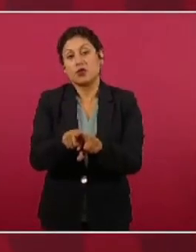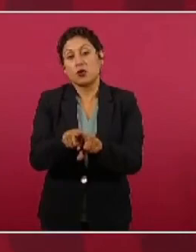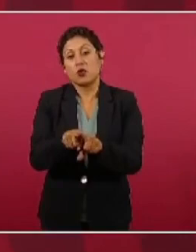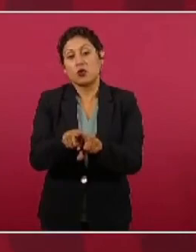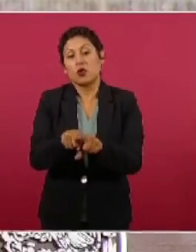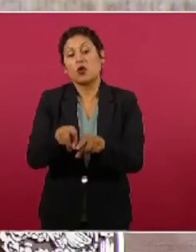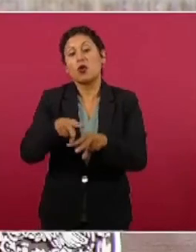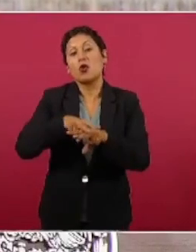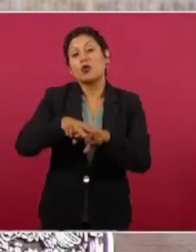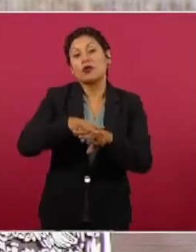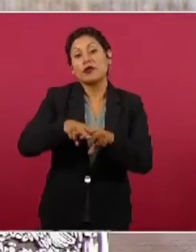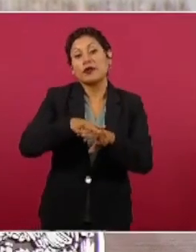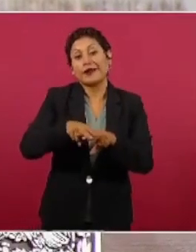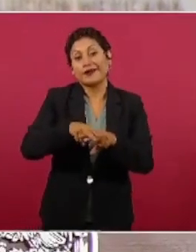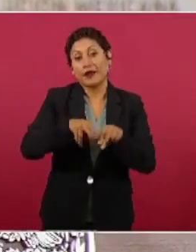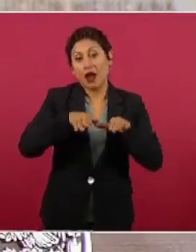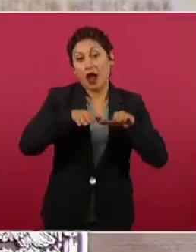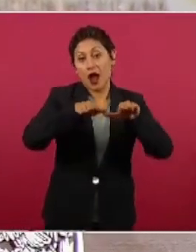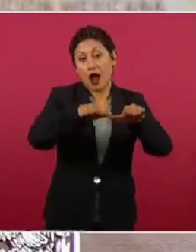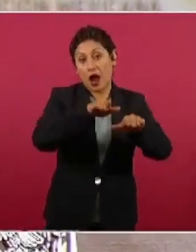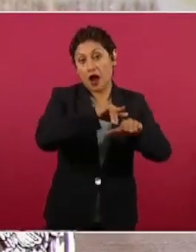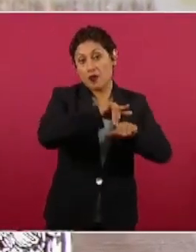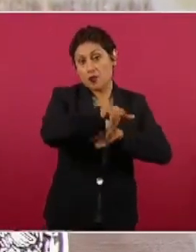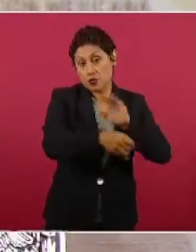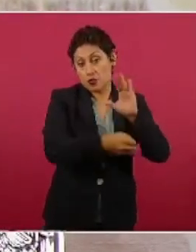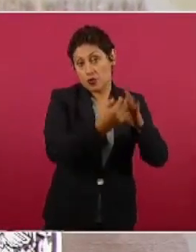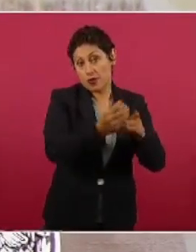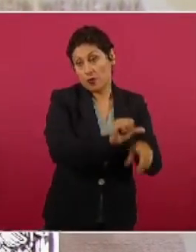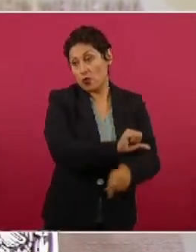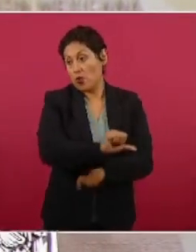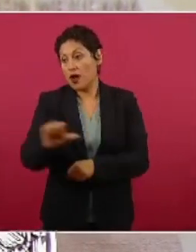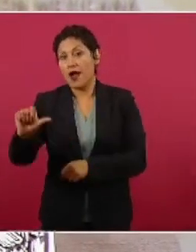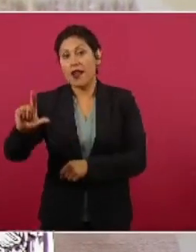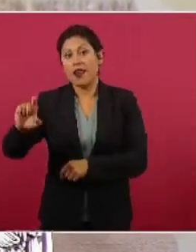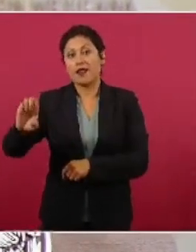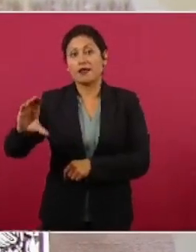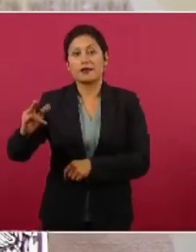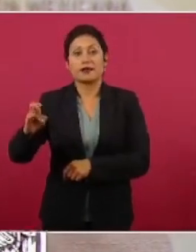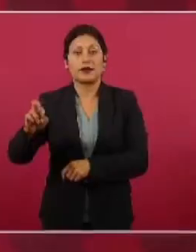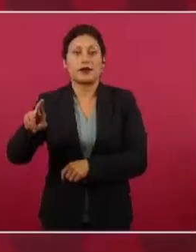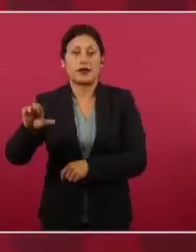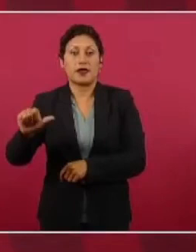a Lechería, que ya se tiene el proyecto,